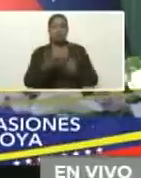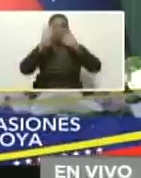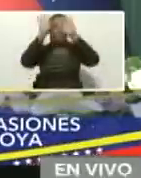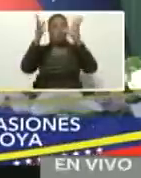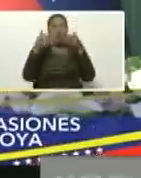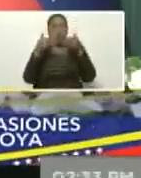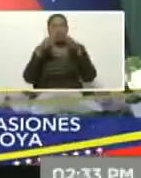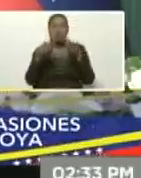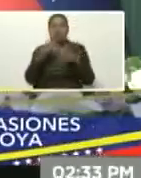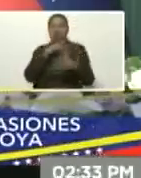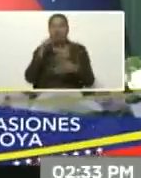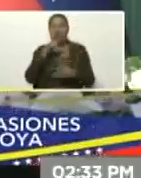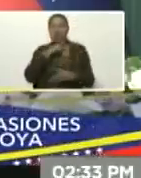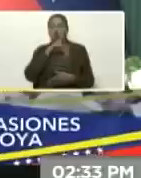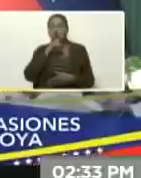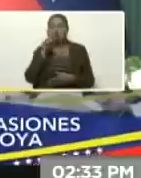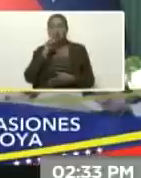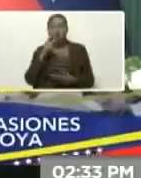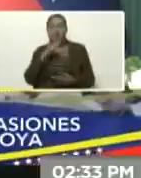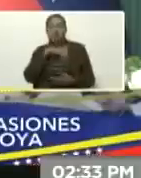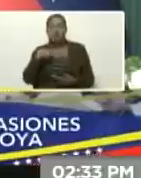pluripolar, lo llamamos nosotros.